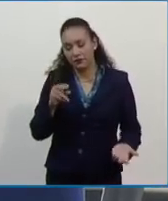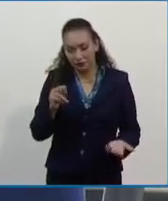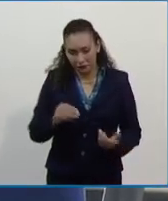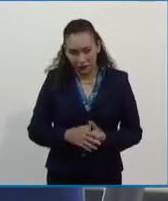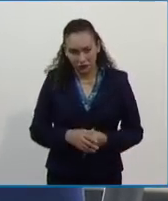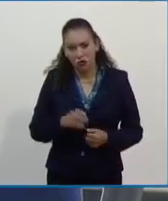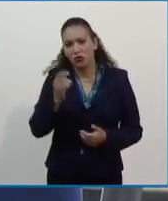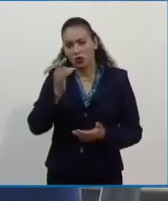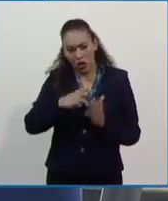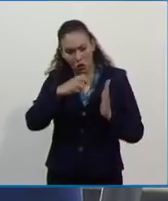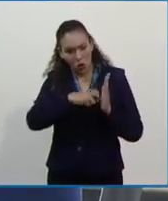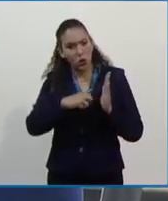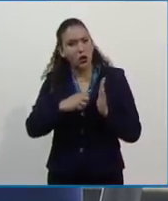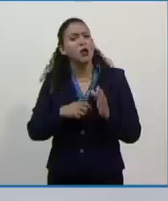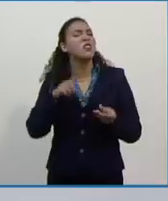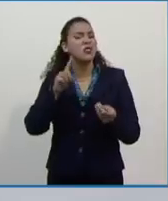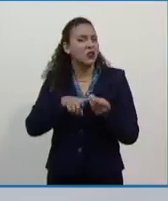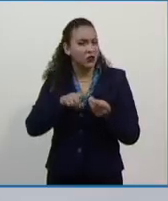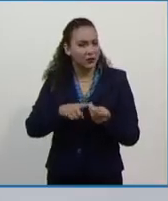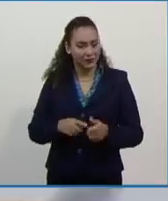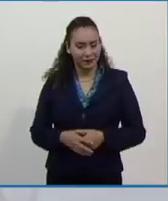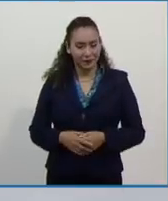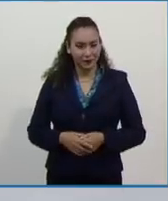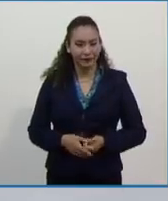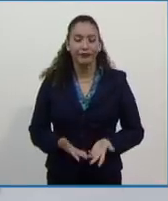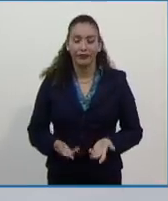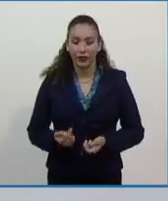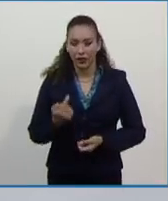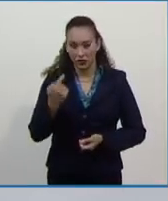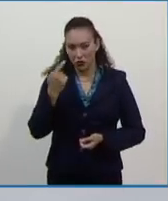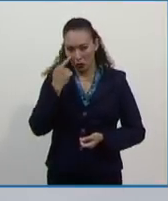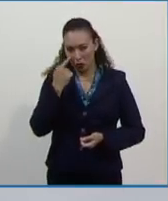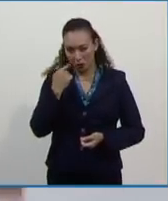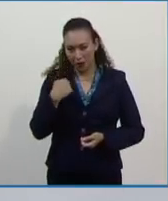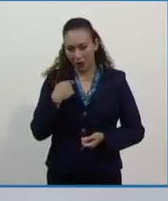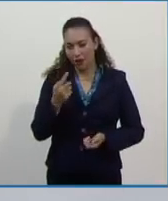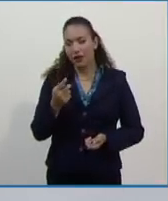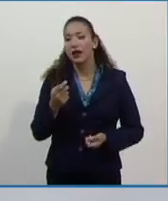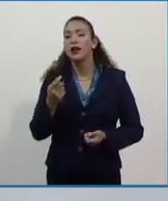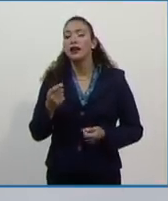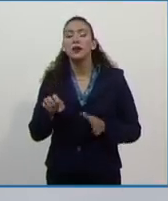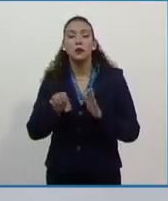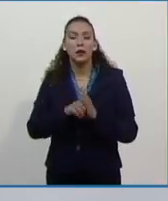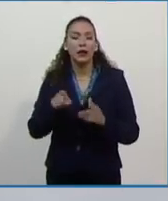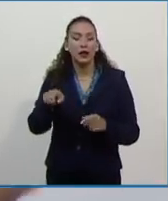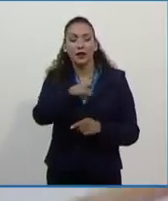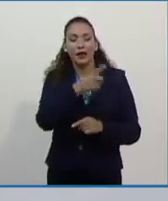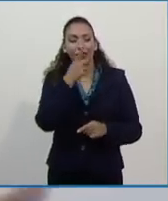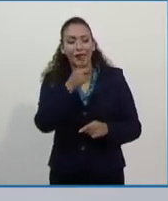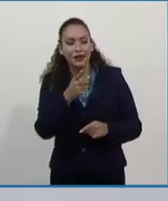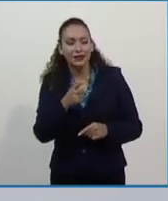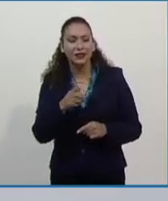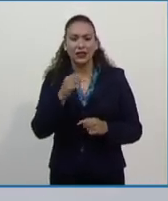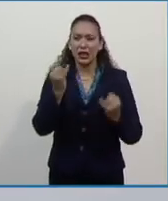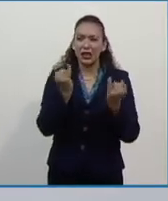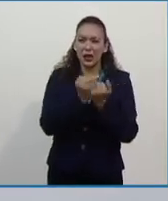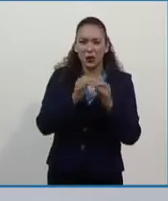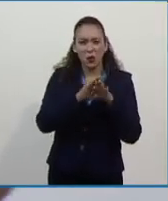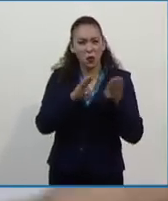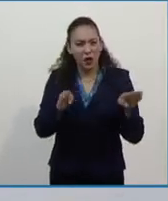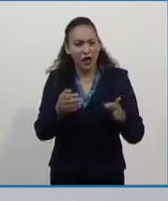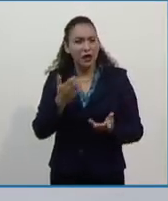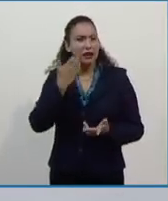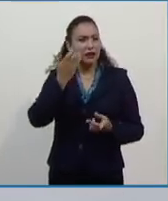del Ejecutivo Federal. Me parece que más allá de enfrascarnos en hablar de democratización, en